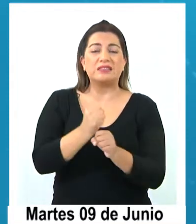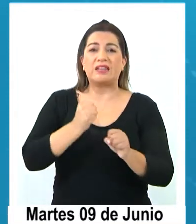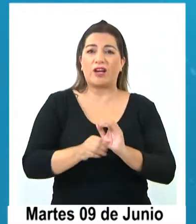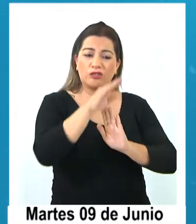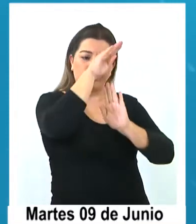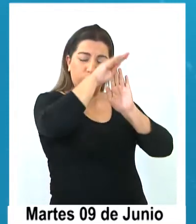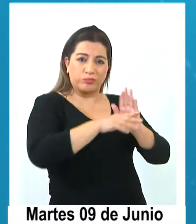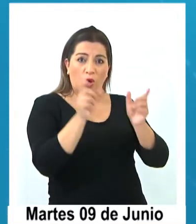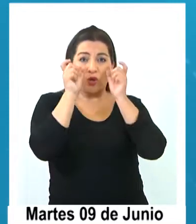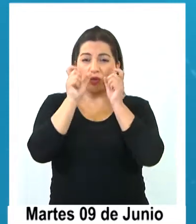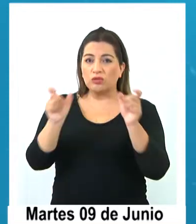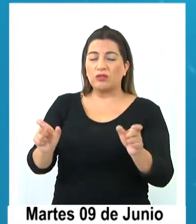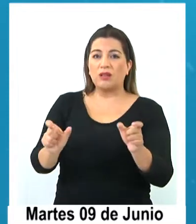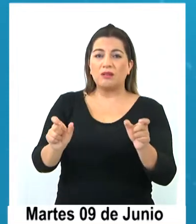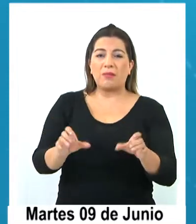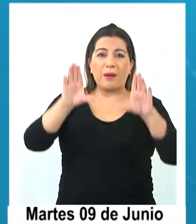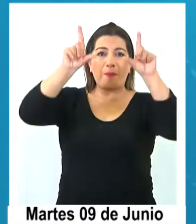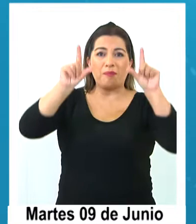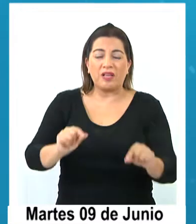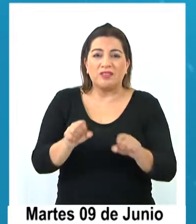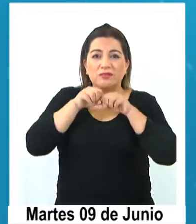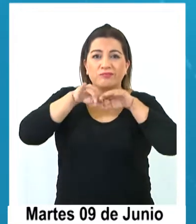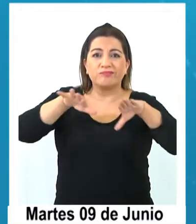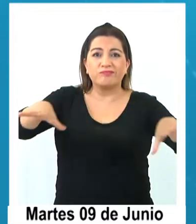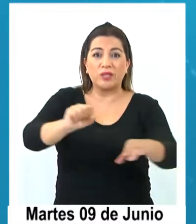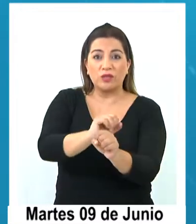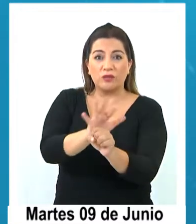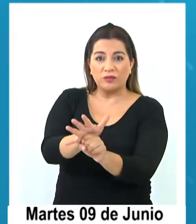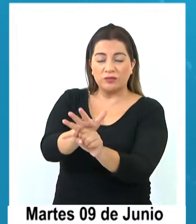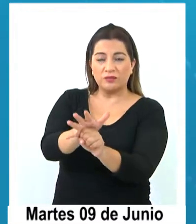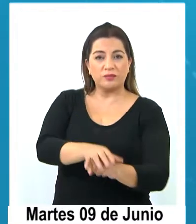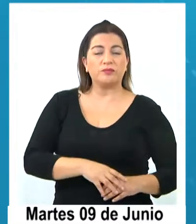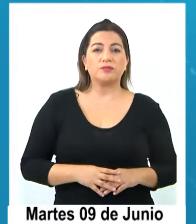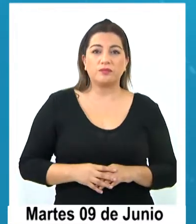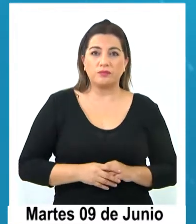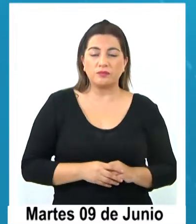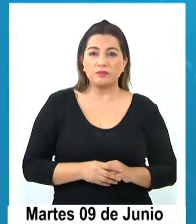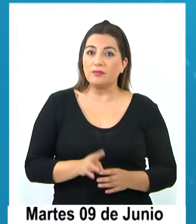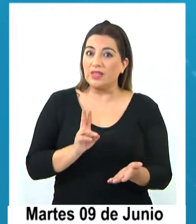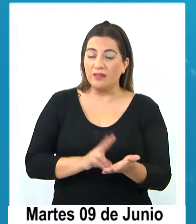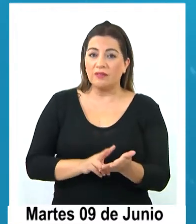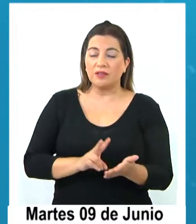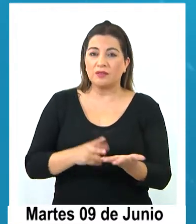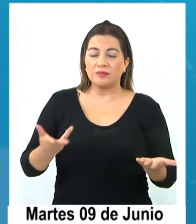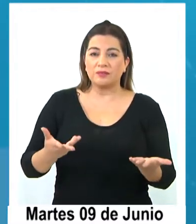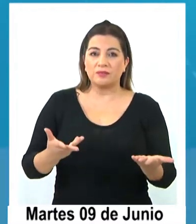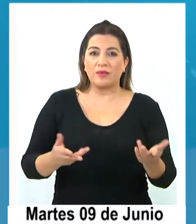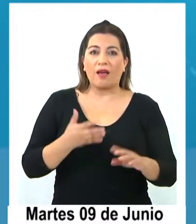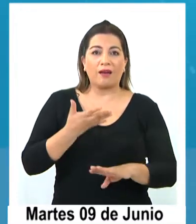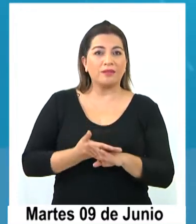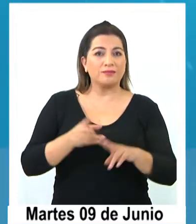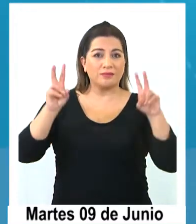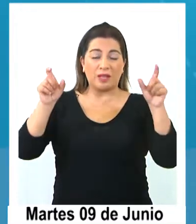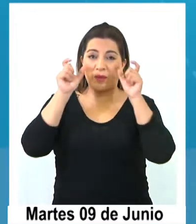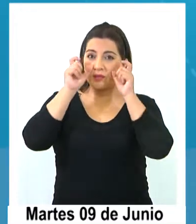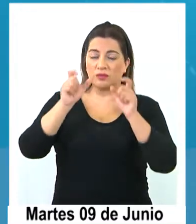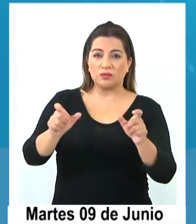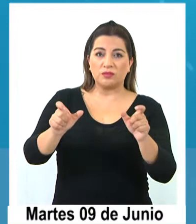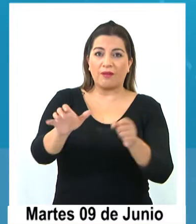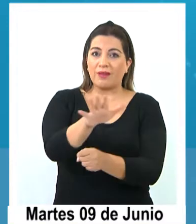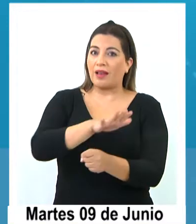para contrarrestar la propagación de esta pandemia, ¿no? Pero si bien es cierto se adoptaron medidas,